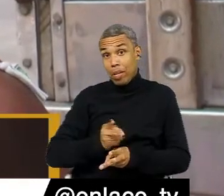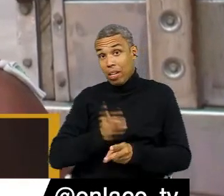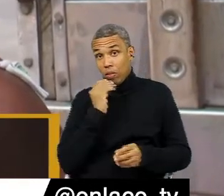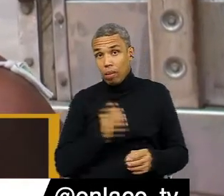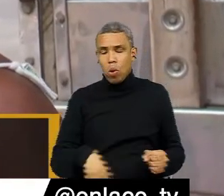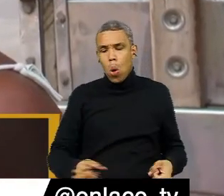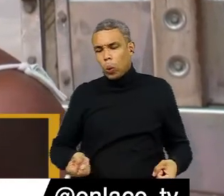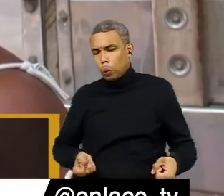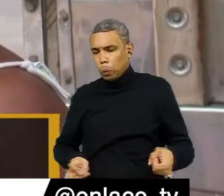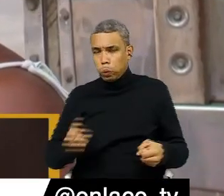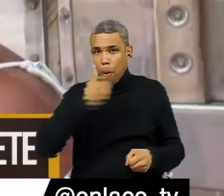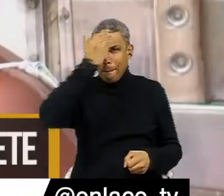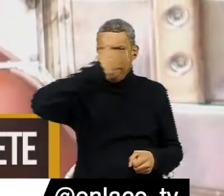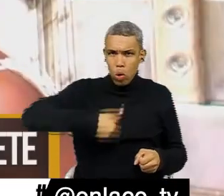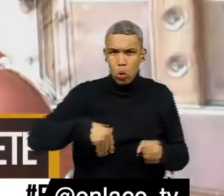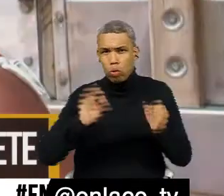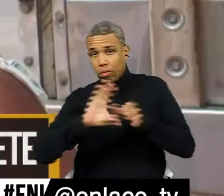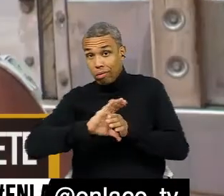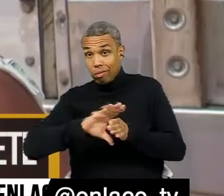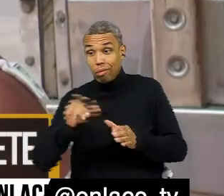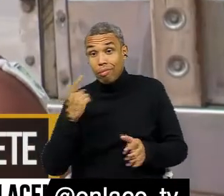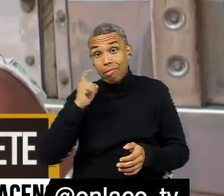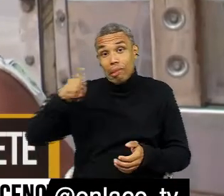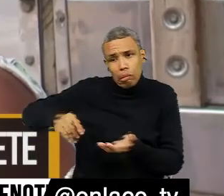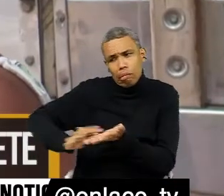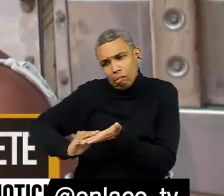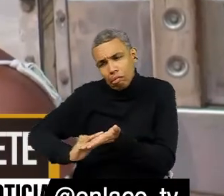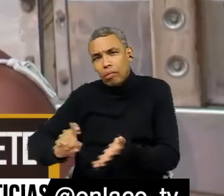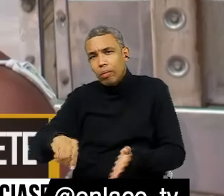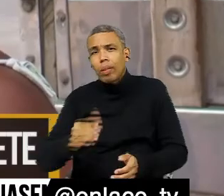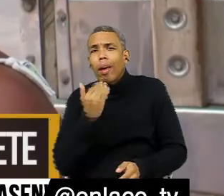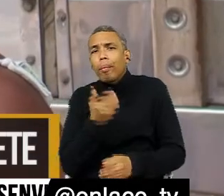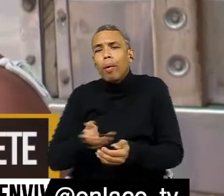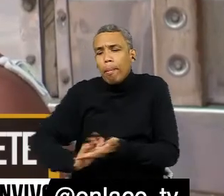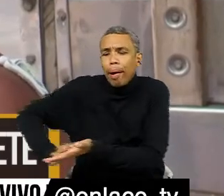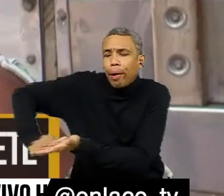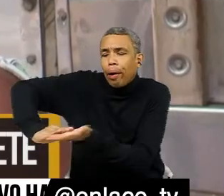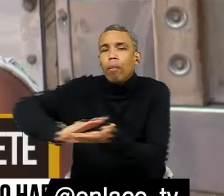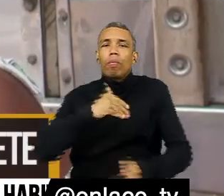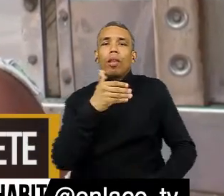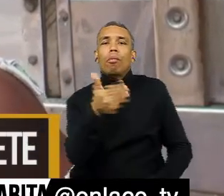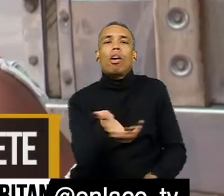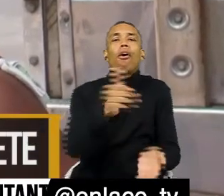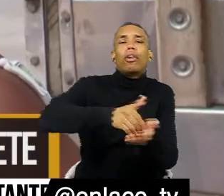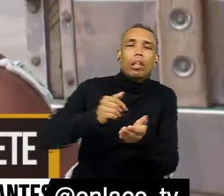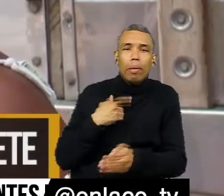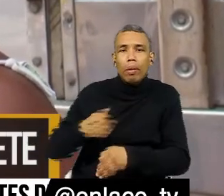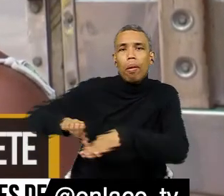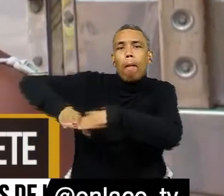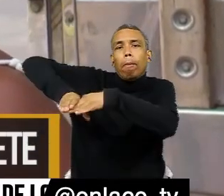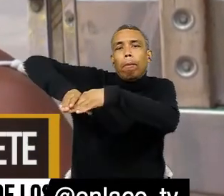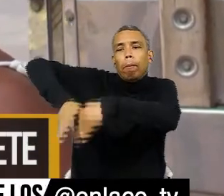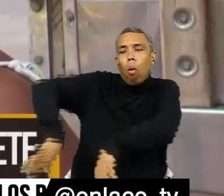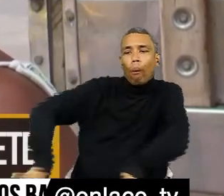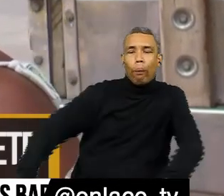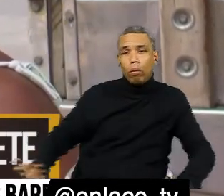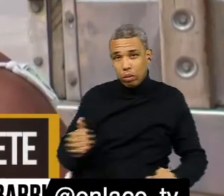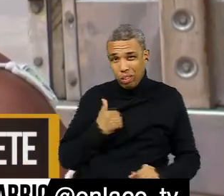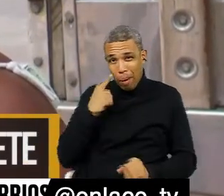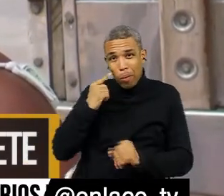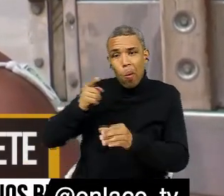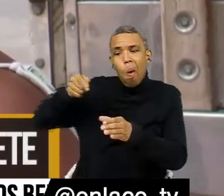Entonces toca agregar ahí cómo se arregla. Arregla que, o sea, otra vez se va a romper, otra vez vuelve y se daña. Entonces esa es la inquietud que hay aquí, porque digamos un peligro para